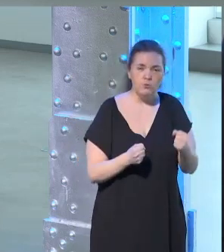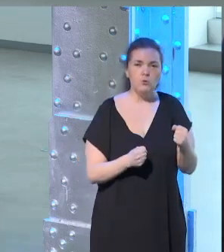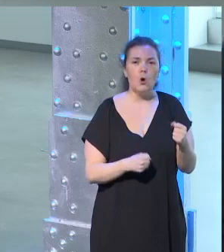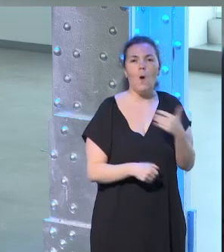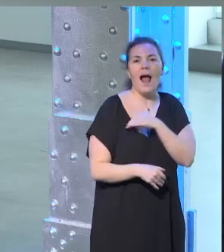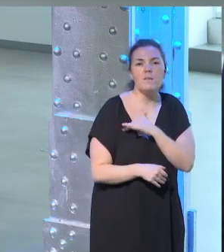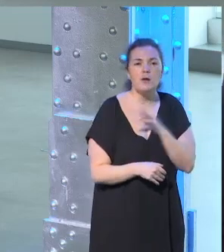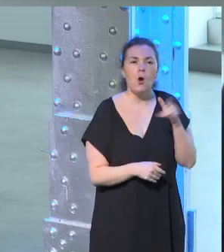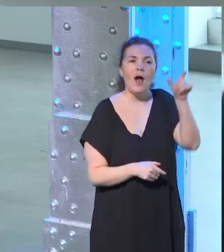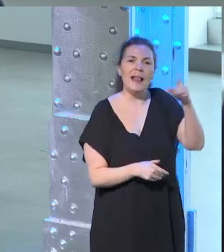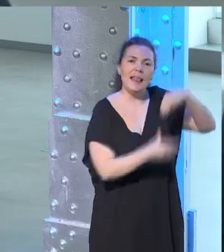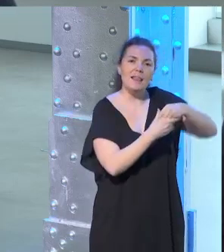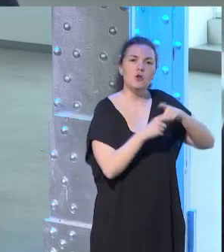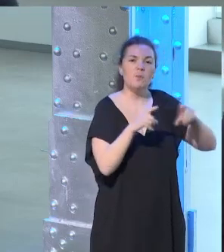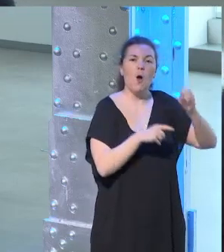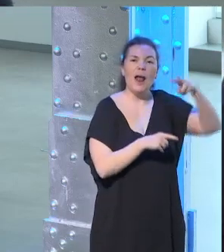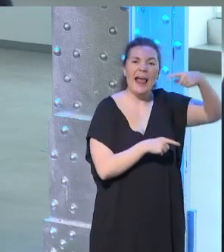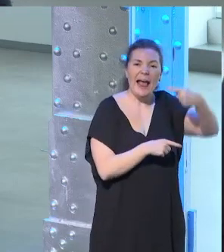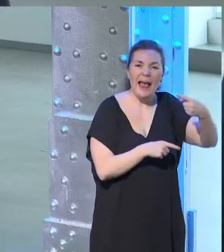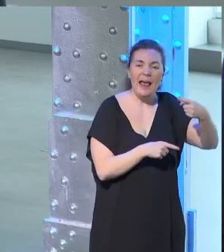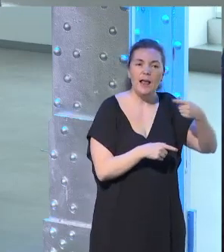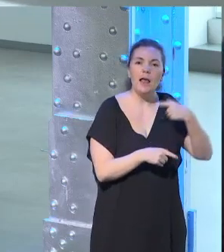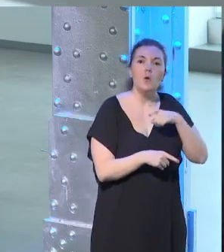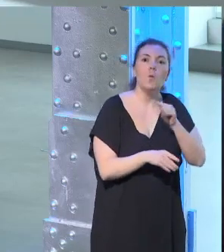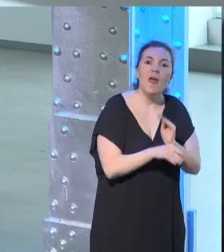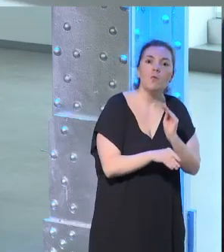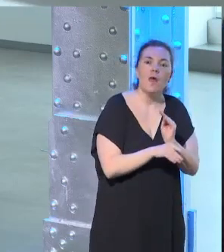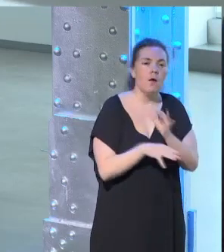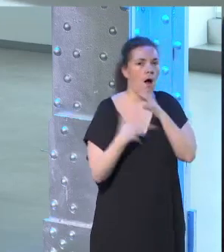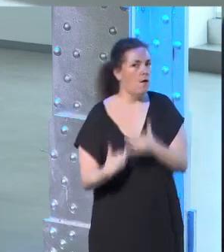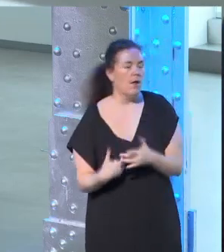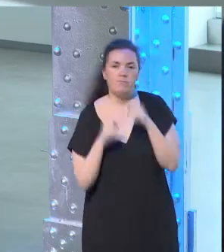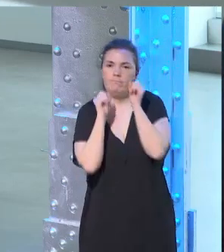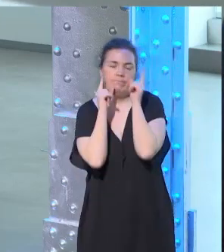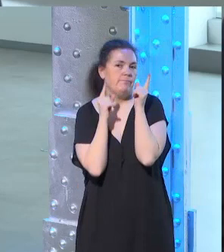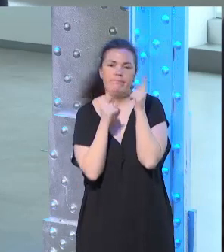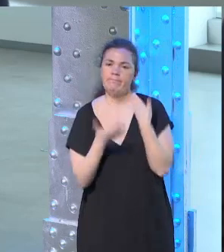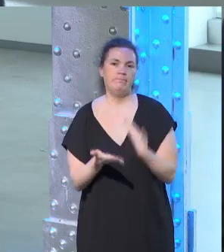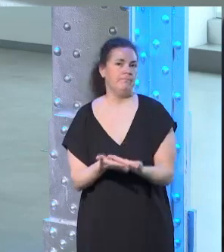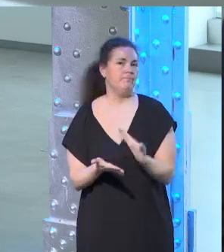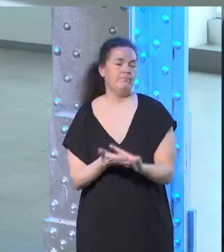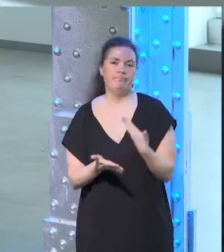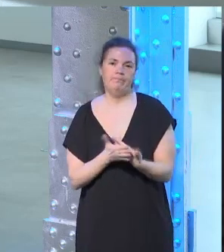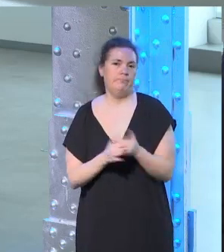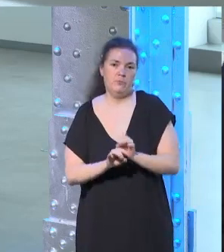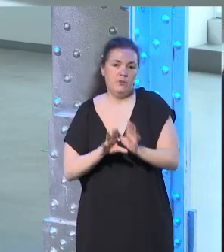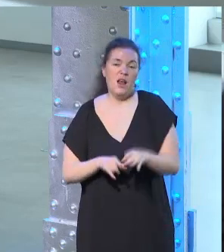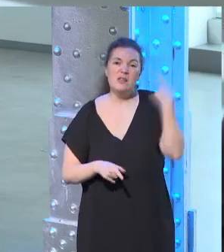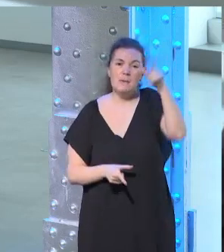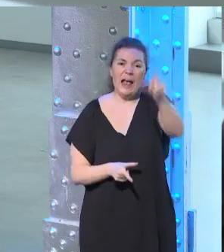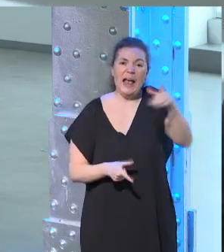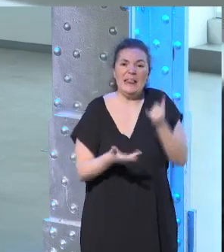gente de las ONGs, ahora se ha demostrado como una evidencia común, ¿no? Lo sabe el campesino.